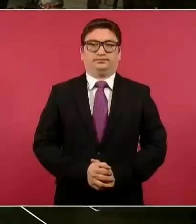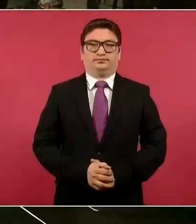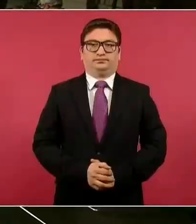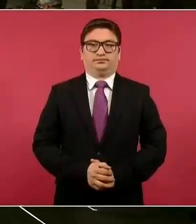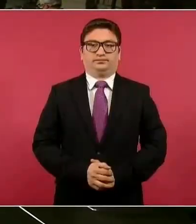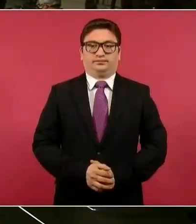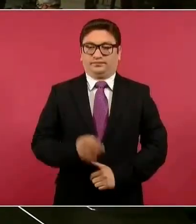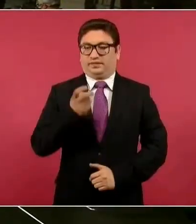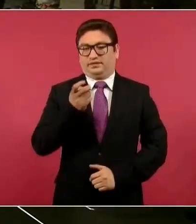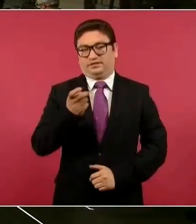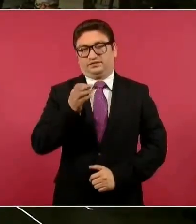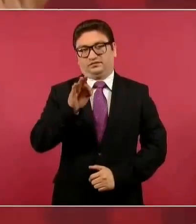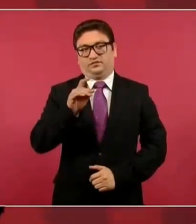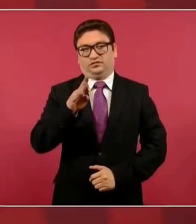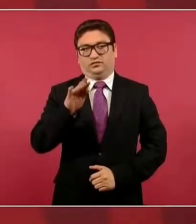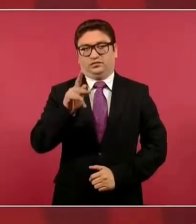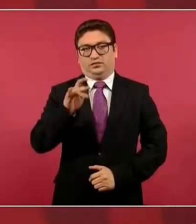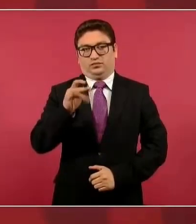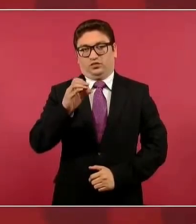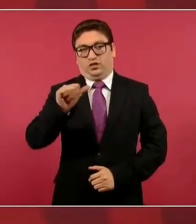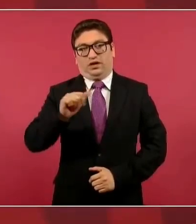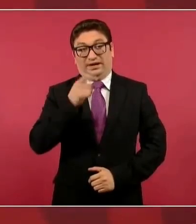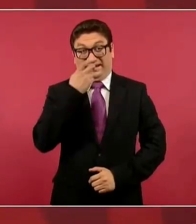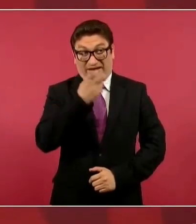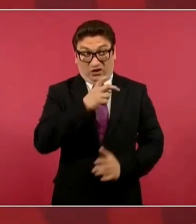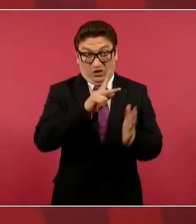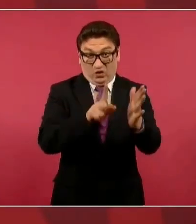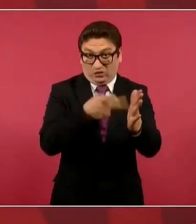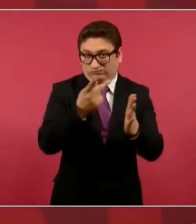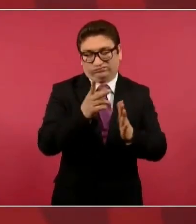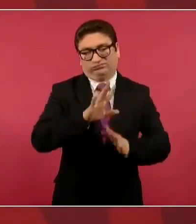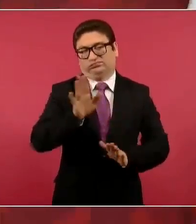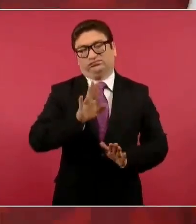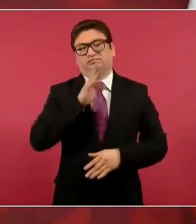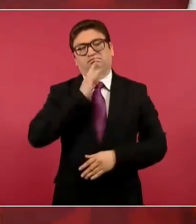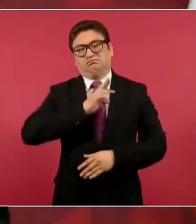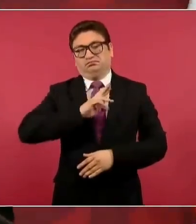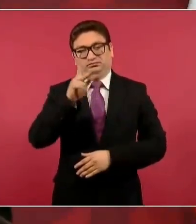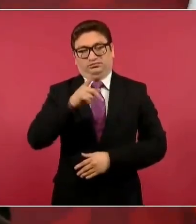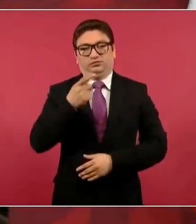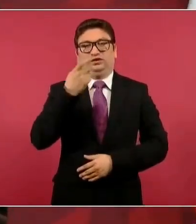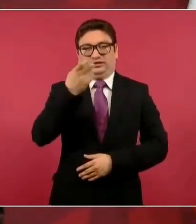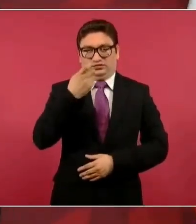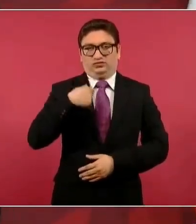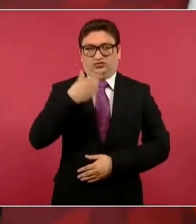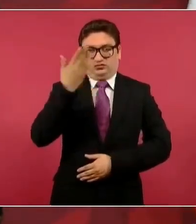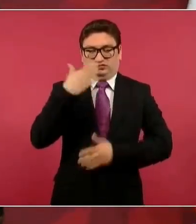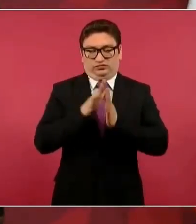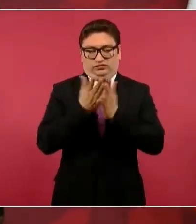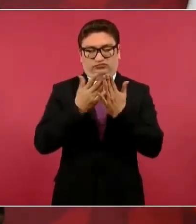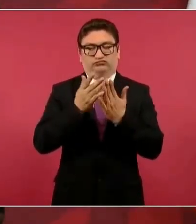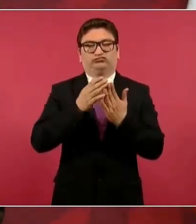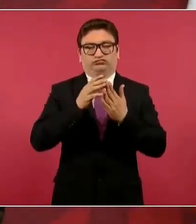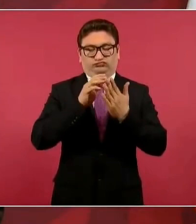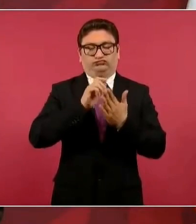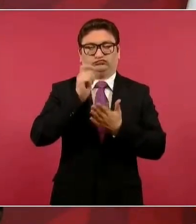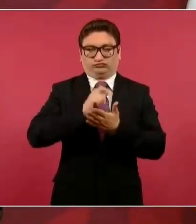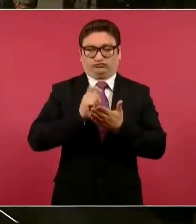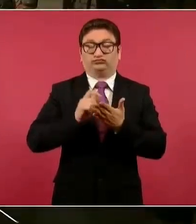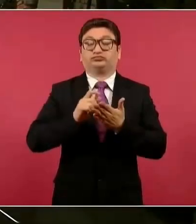Lo mejor es, pues, no repetir. Y sí, yo escribí ese libro hace 25